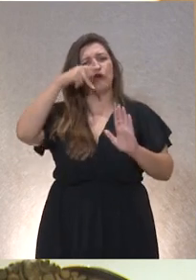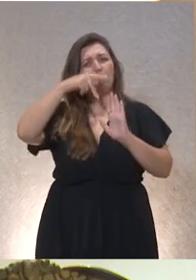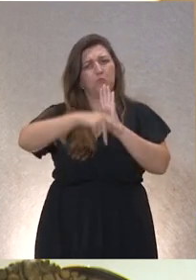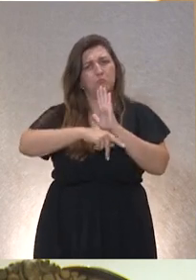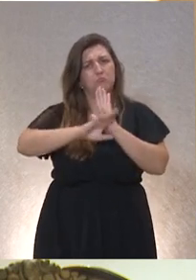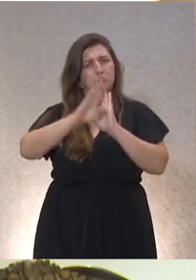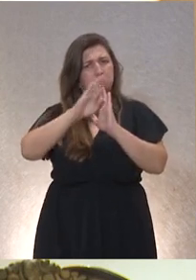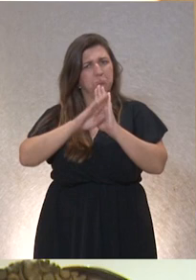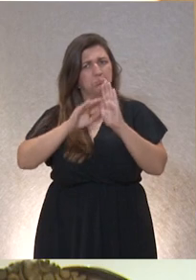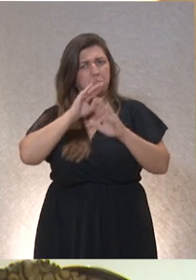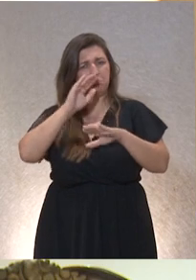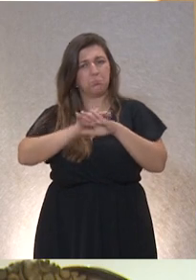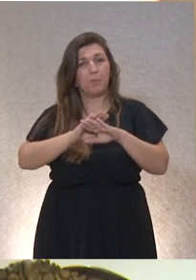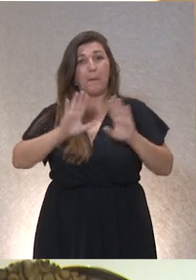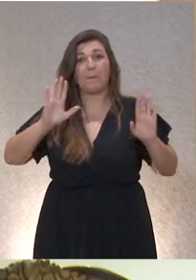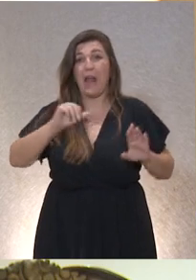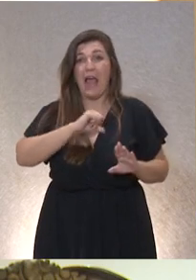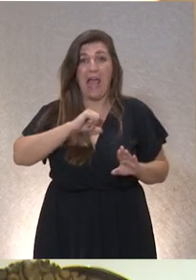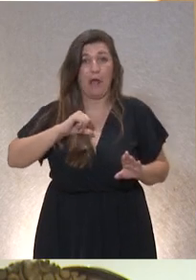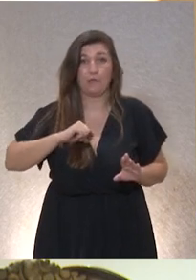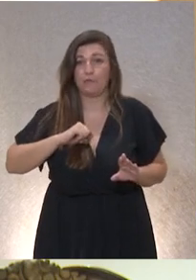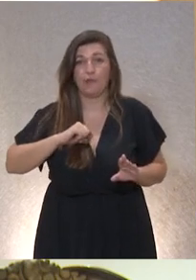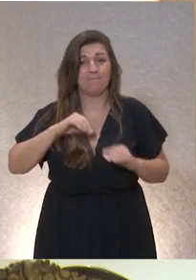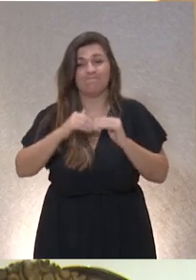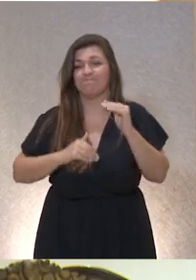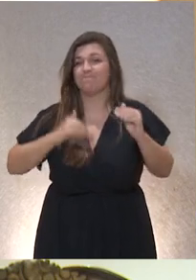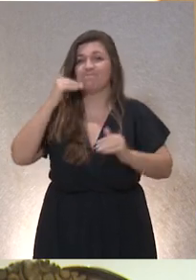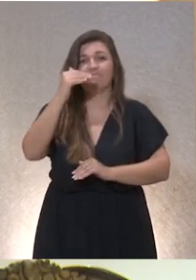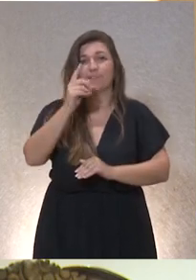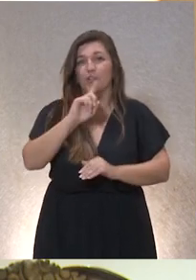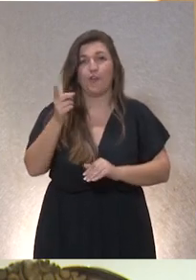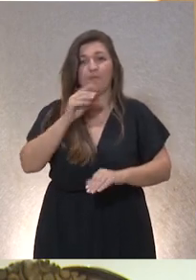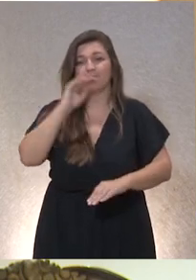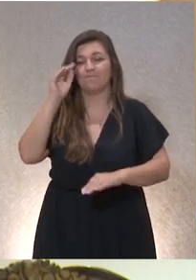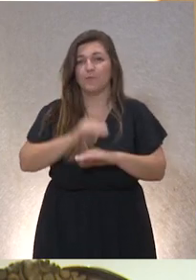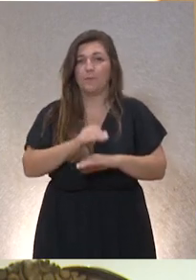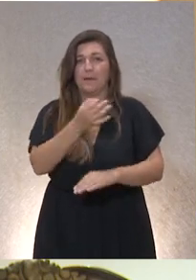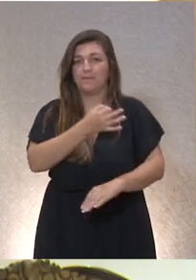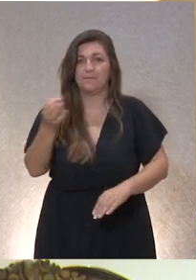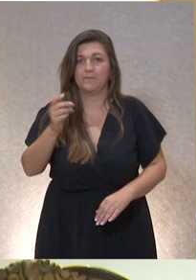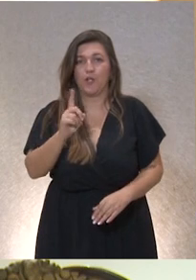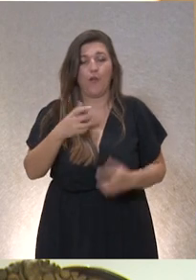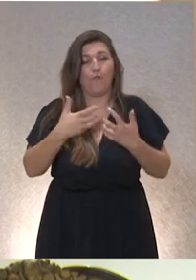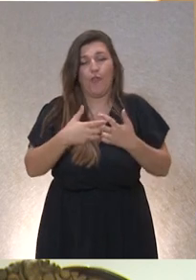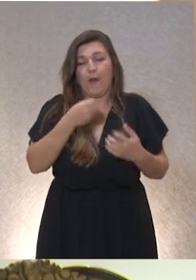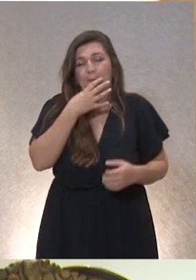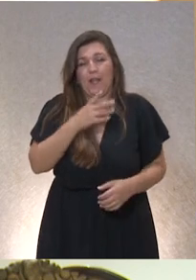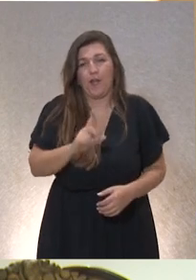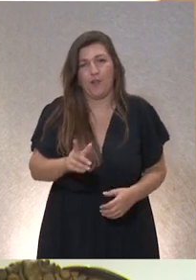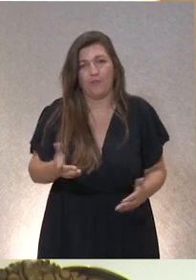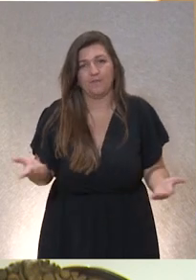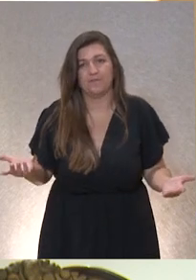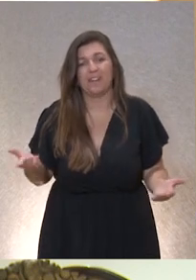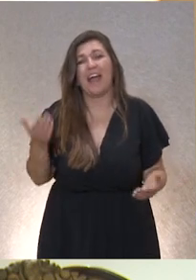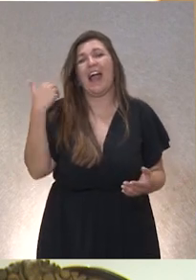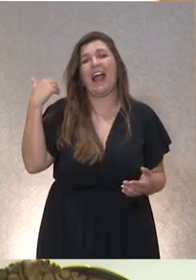La regulación la autorregulación no alcanza no garantiza y no funciona suficientemente no funcionó